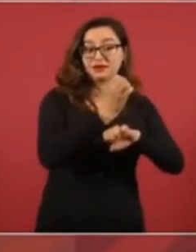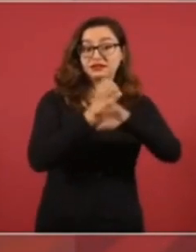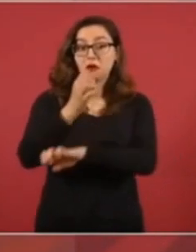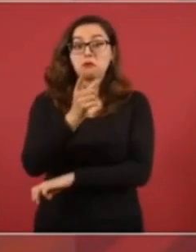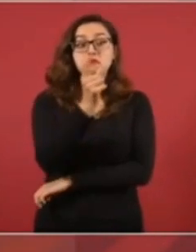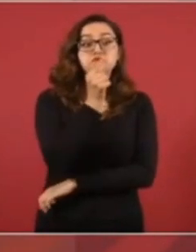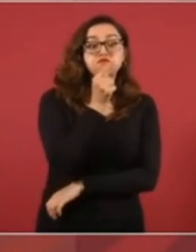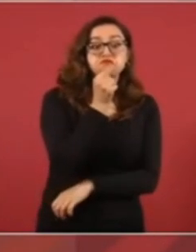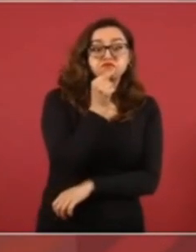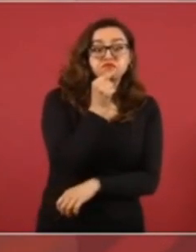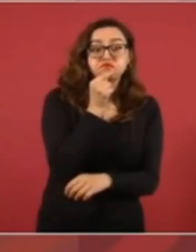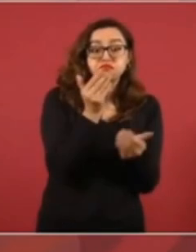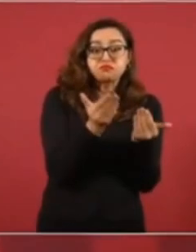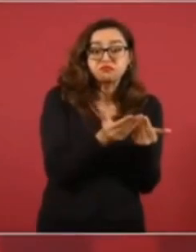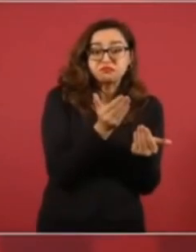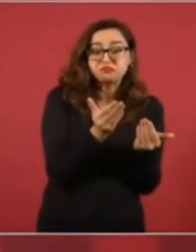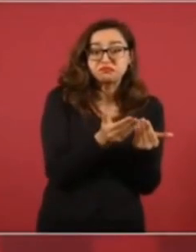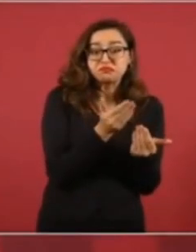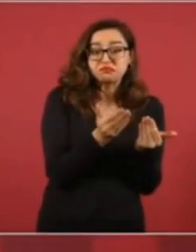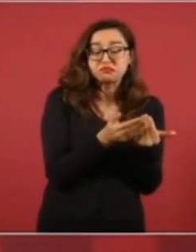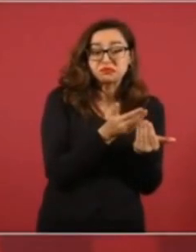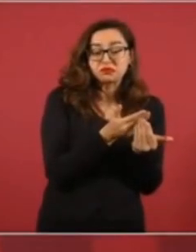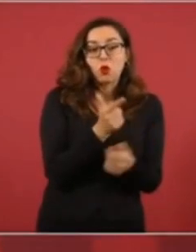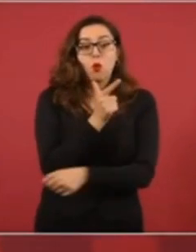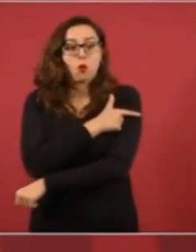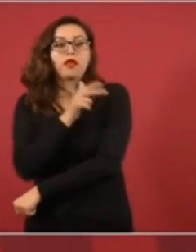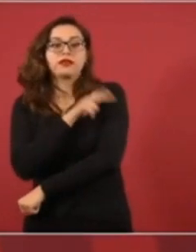Nacional que policías estatales.